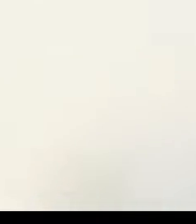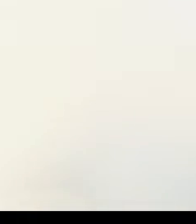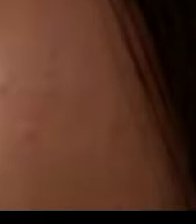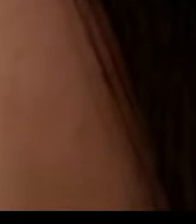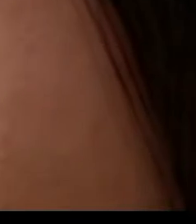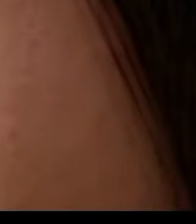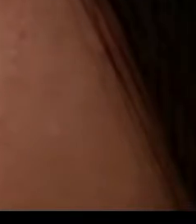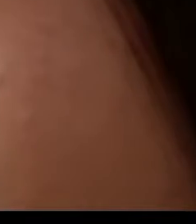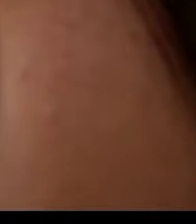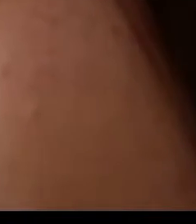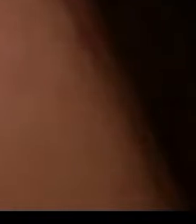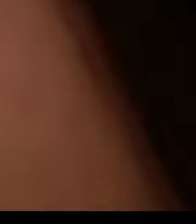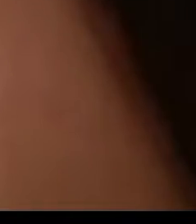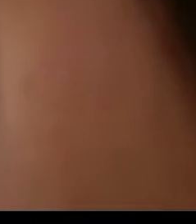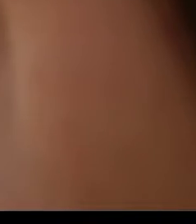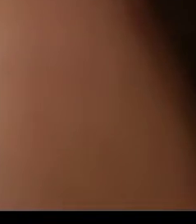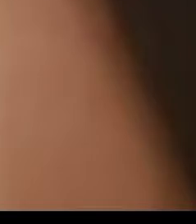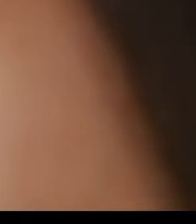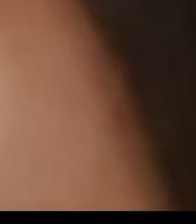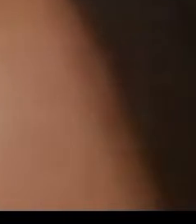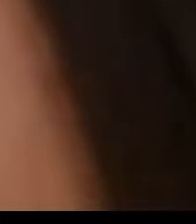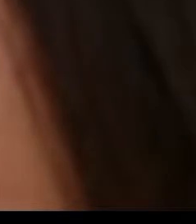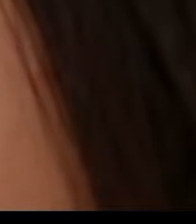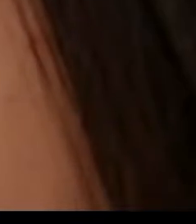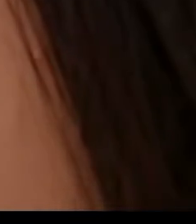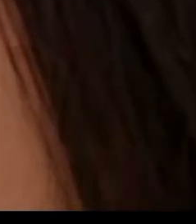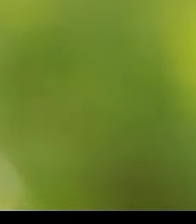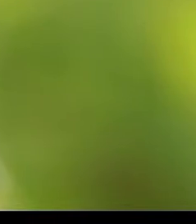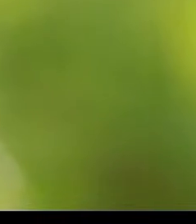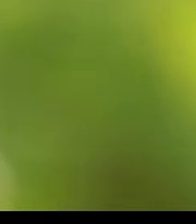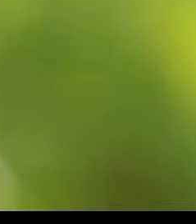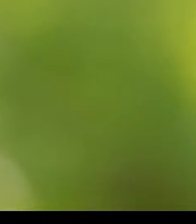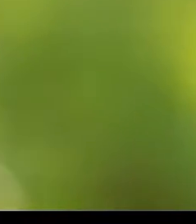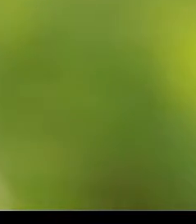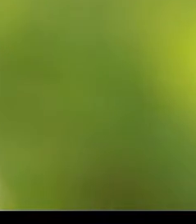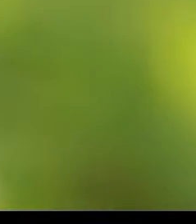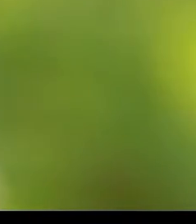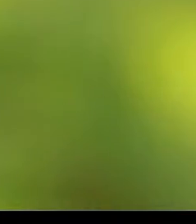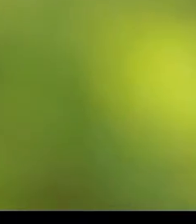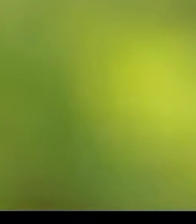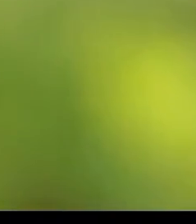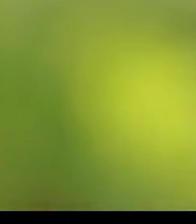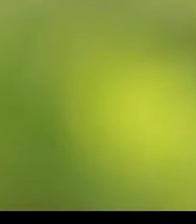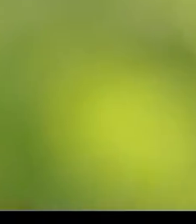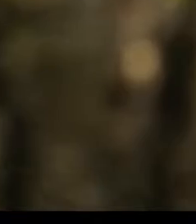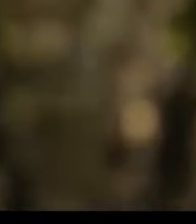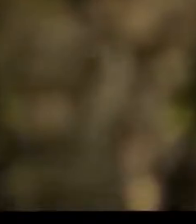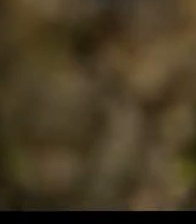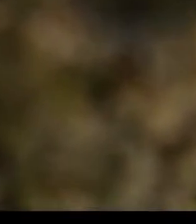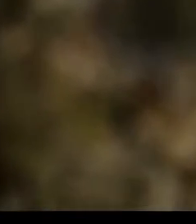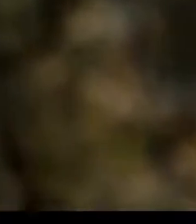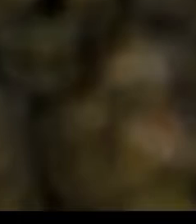para darte. Y de repente vi que lo malo se va cuando vuelvo a abrazarte. No